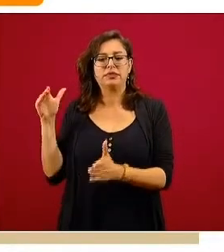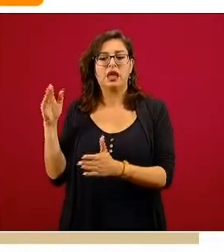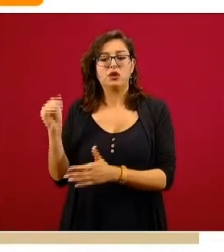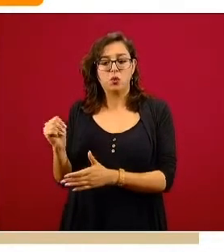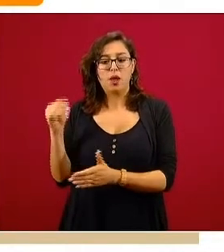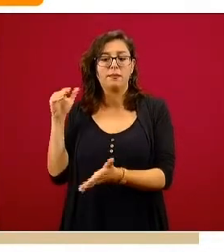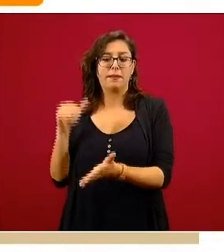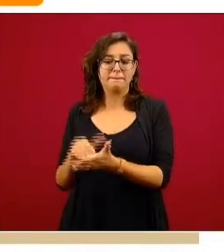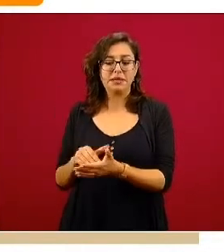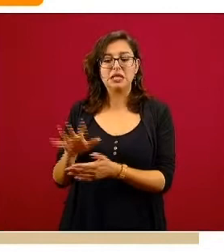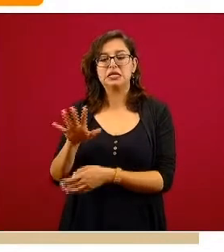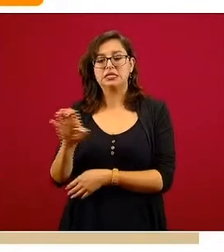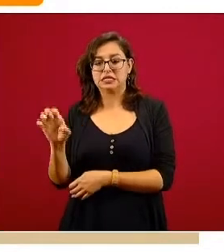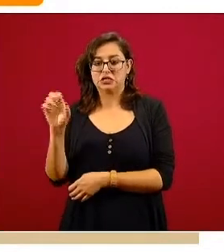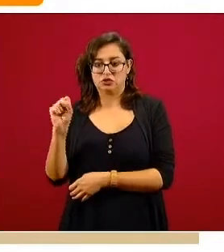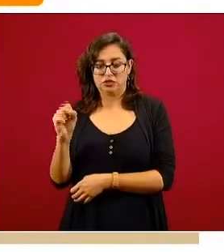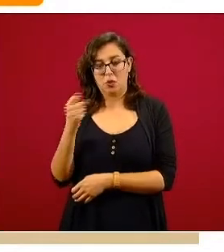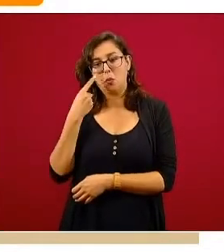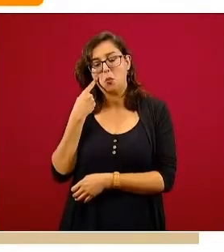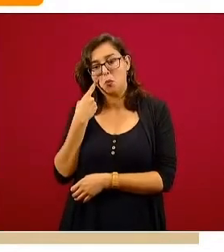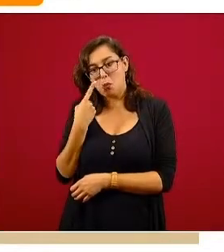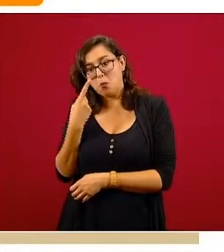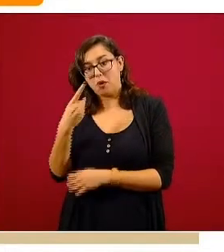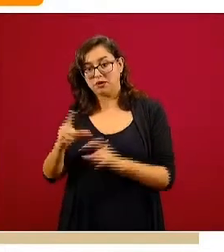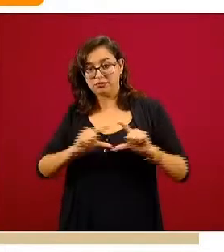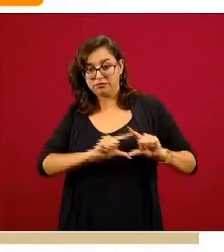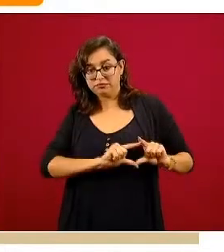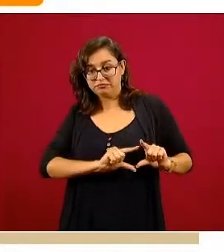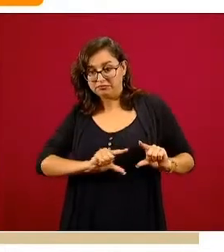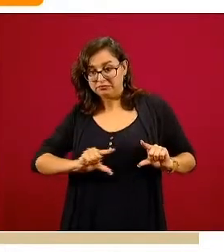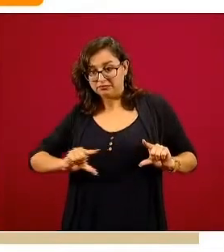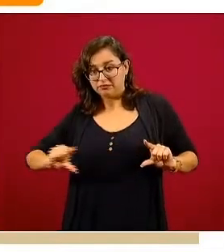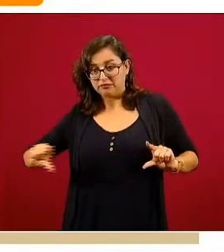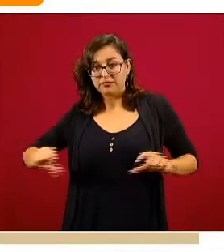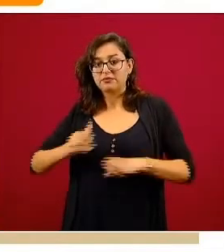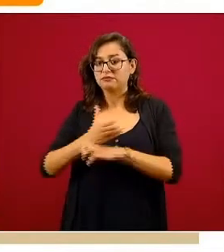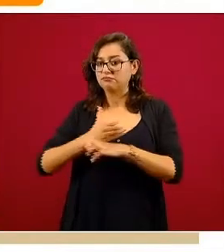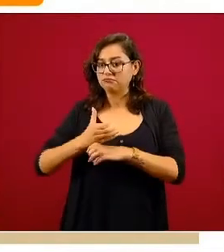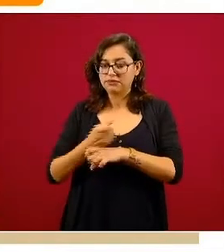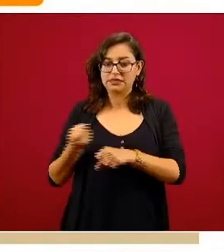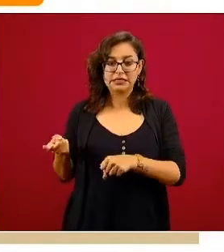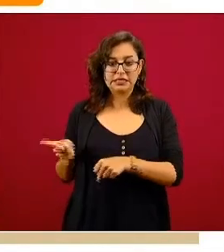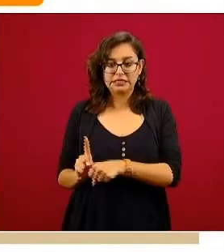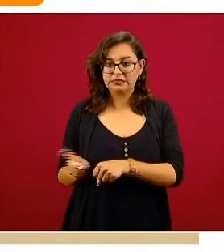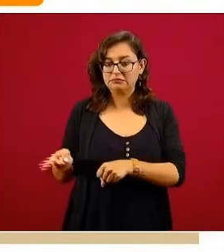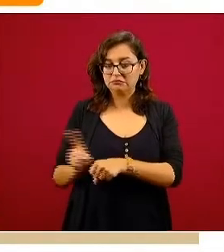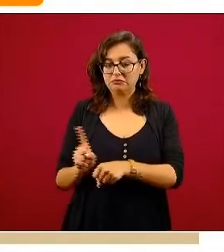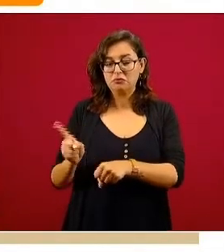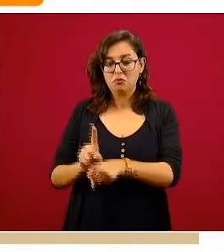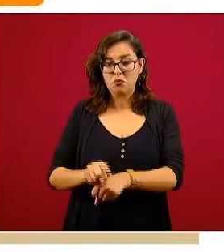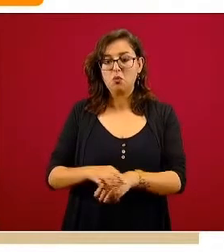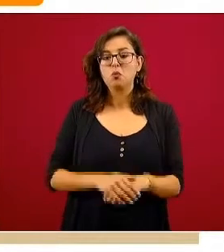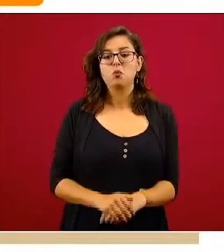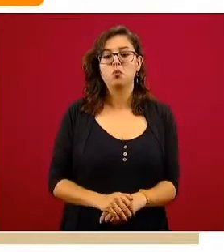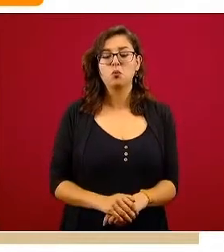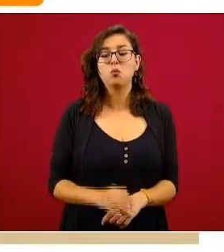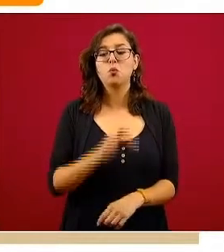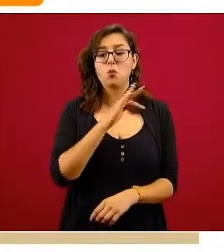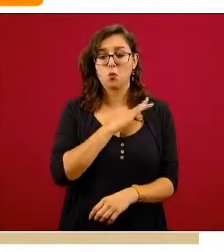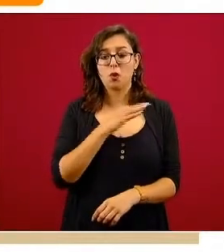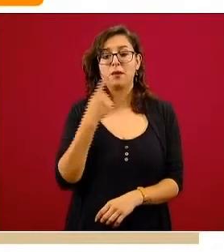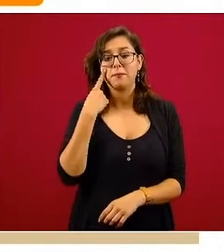99.560 y las podemos ver representadas en las gráficas que día con día actualizamos. Veamos que el día de ayer iniciamos